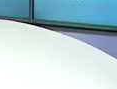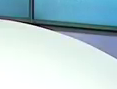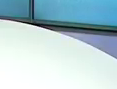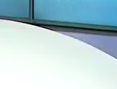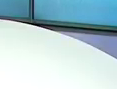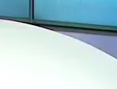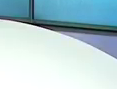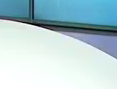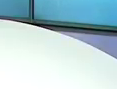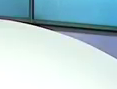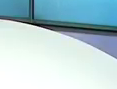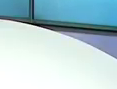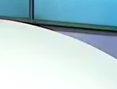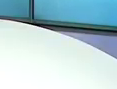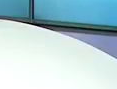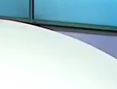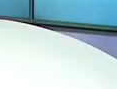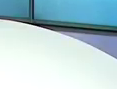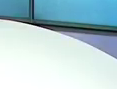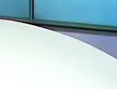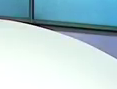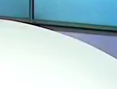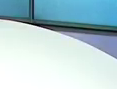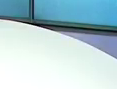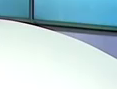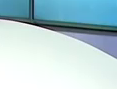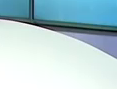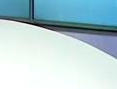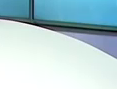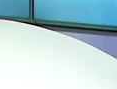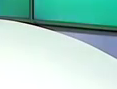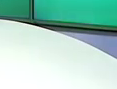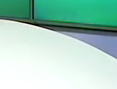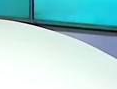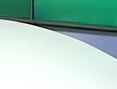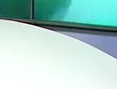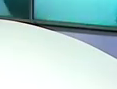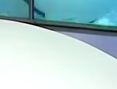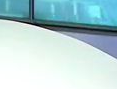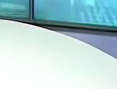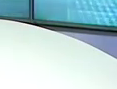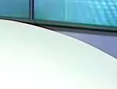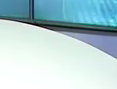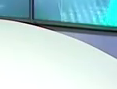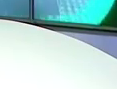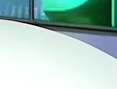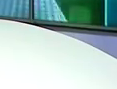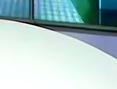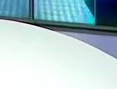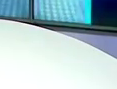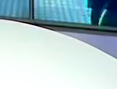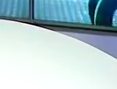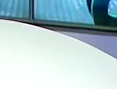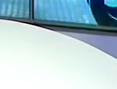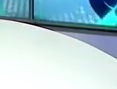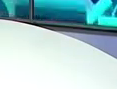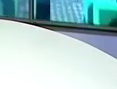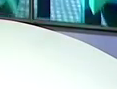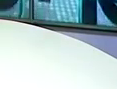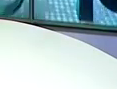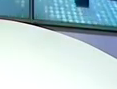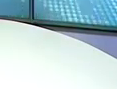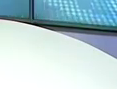se realizó en Guayaquil la procesión del Señor del Buen Suceso, que recuerda los 200 años de la llegada de esta imagen a la